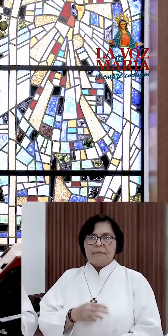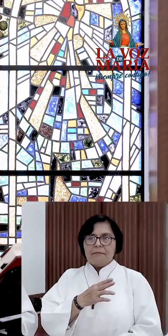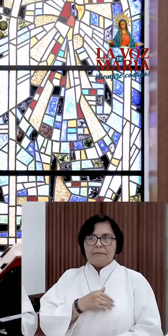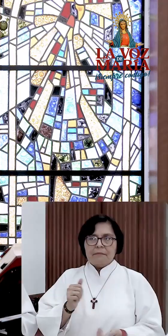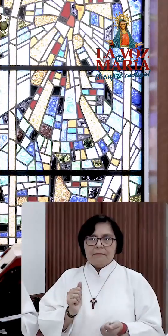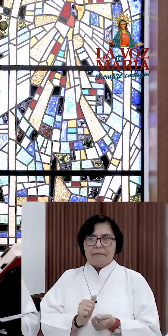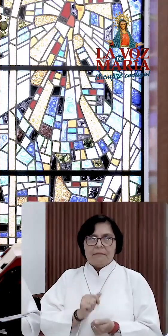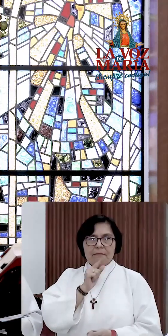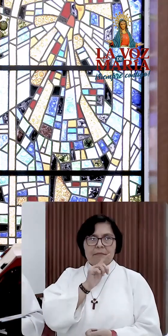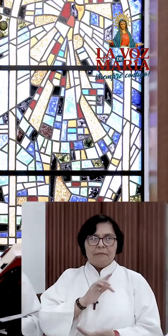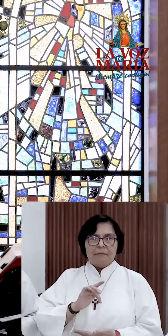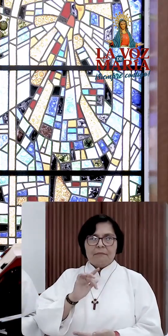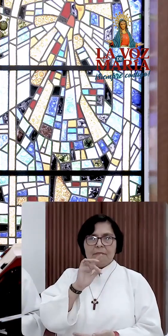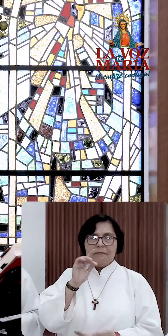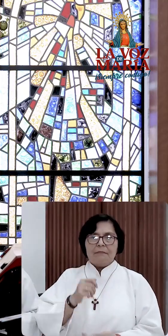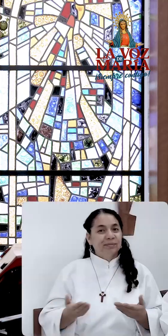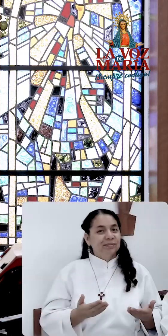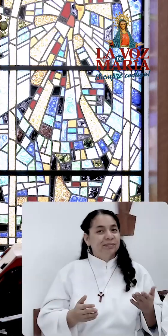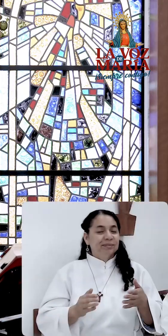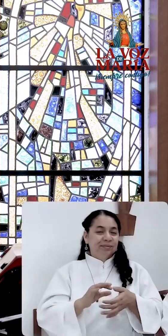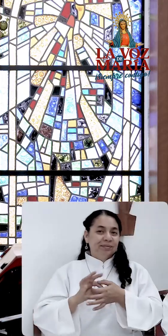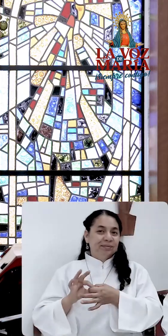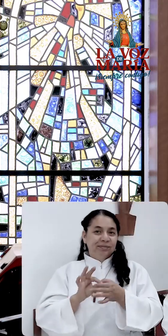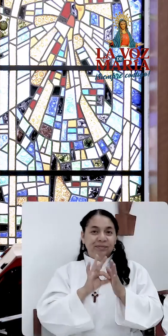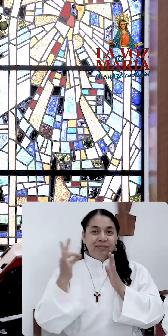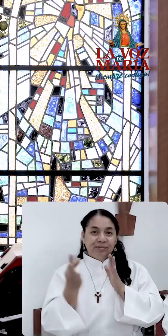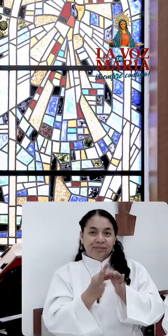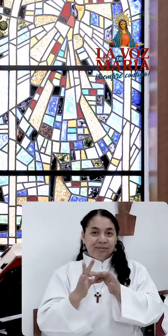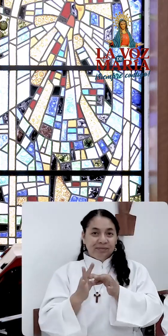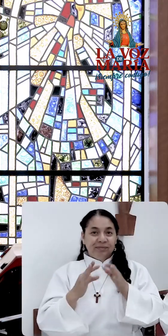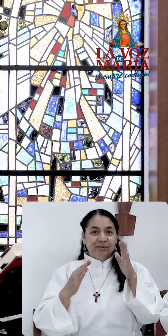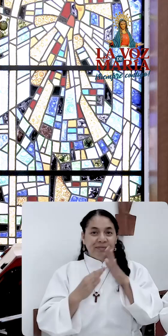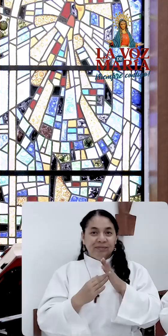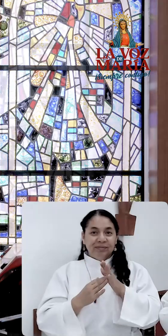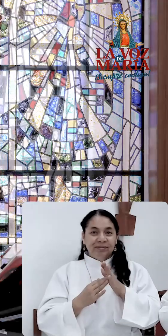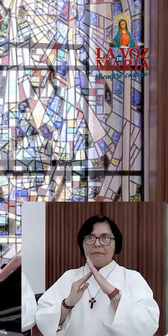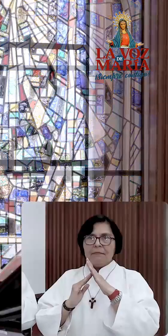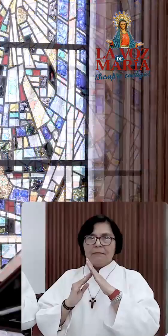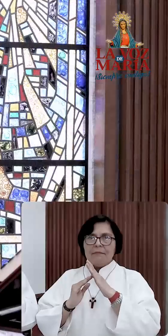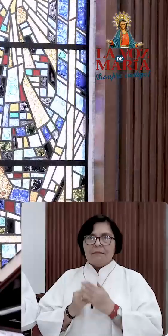Y con tu espíritu. Dense fraternalmente la paz.